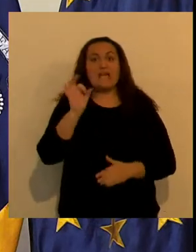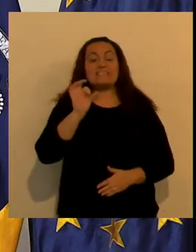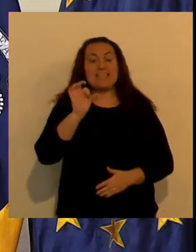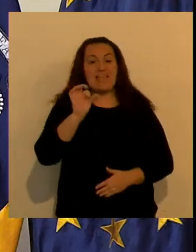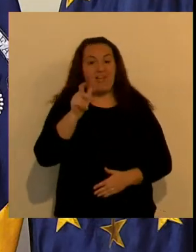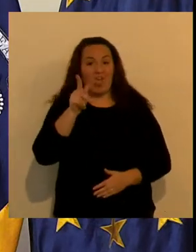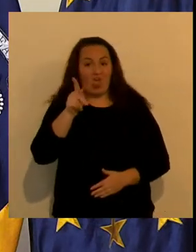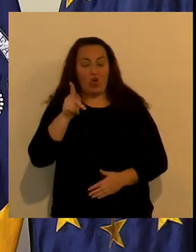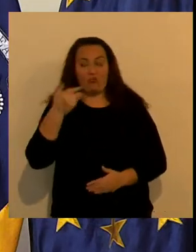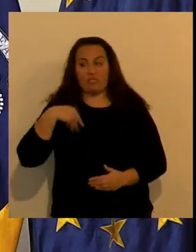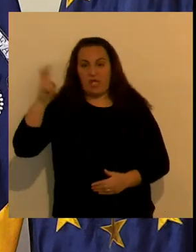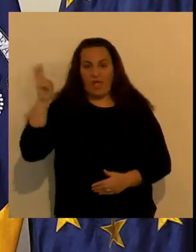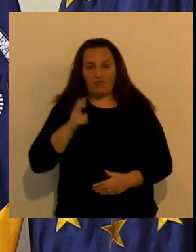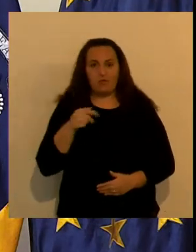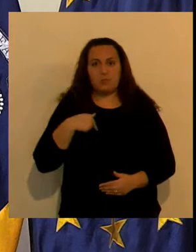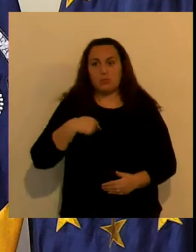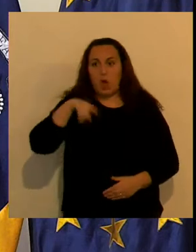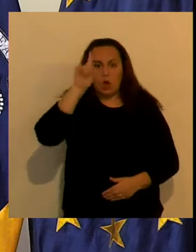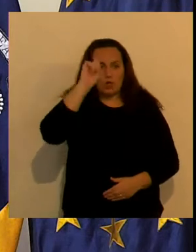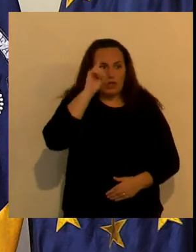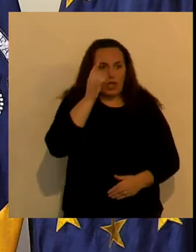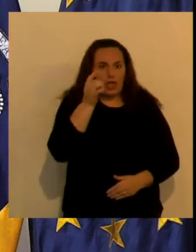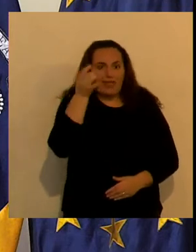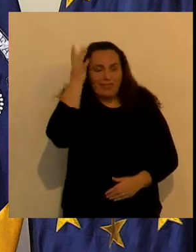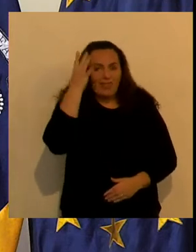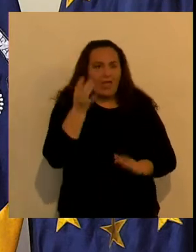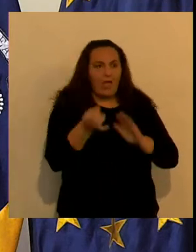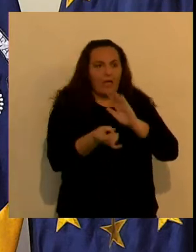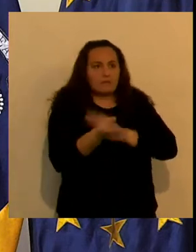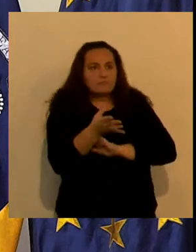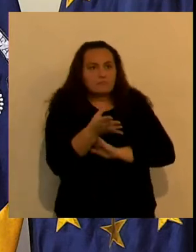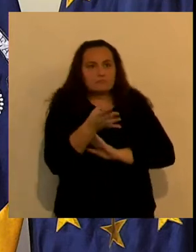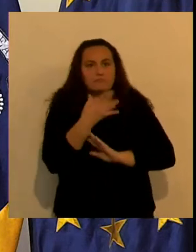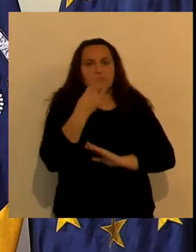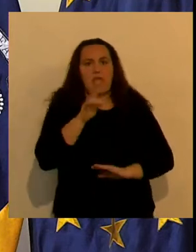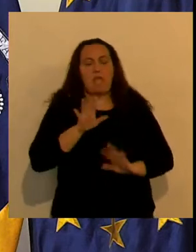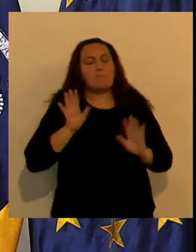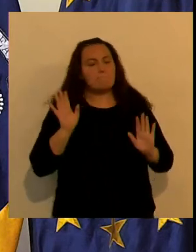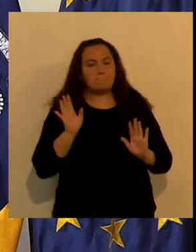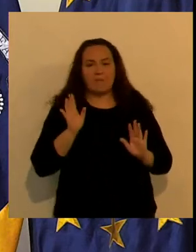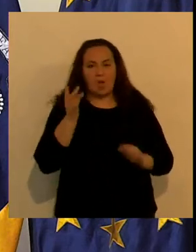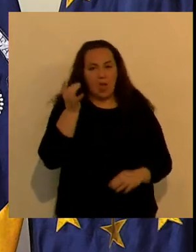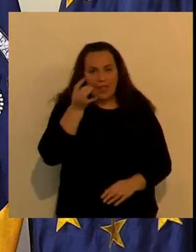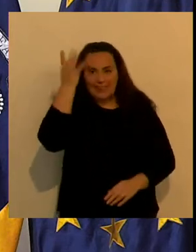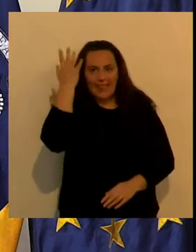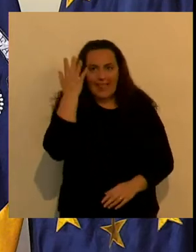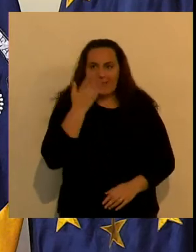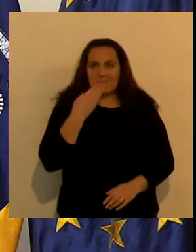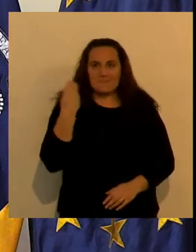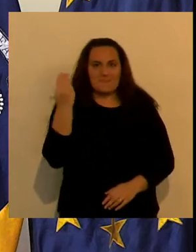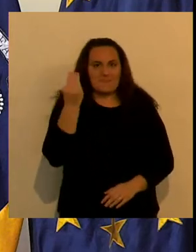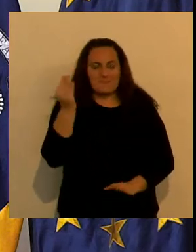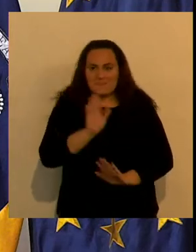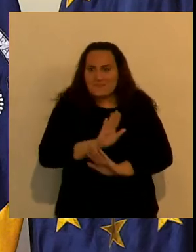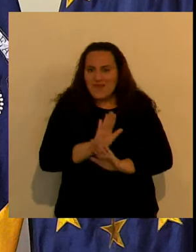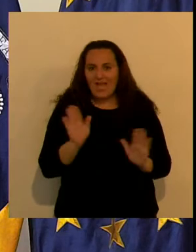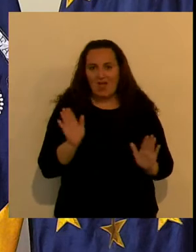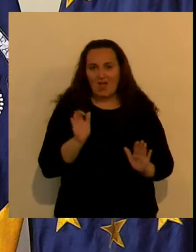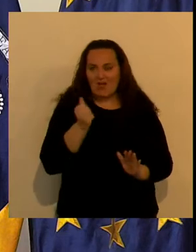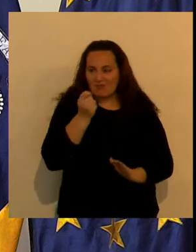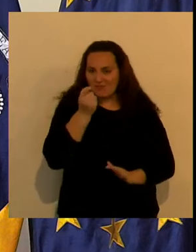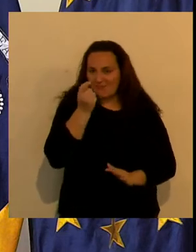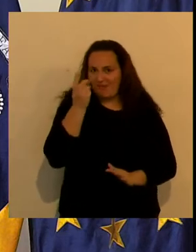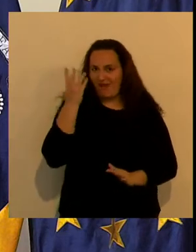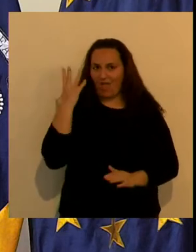Yo no sé quién es el autor de esta idea, pero puedo decir que es una de las mejores ideas que yo he visto en los últimos